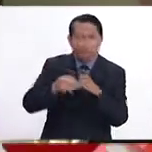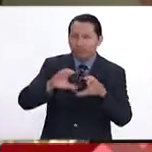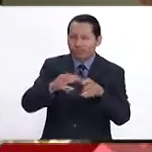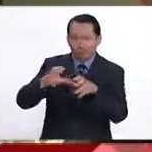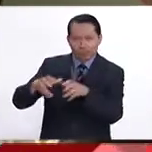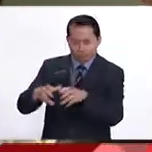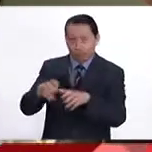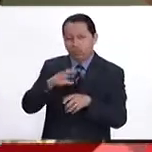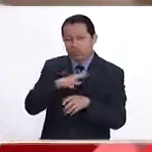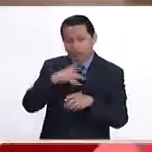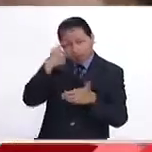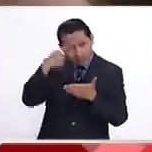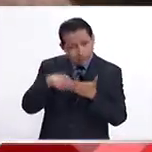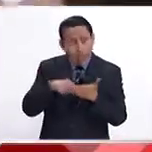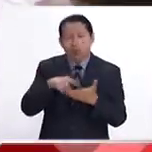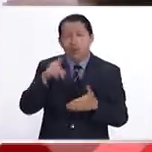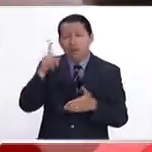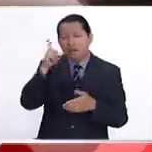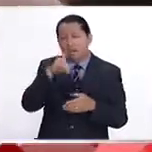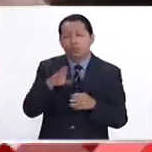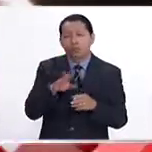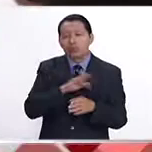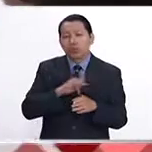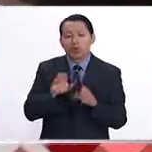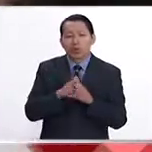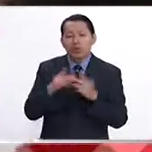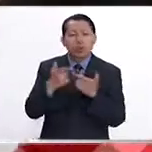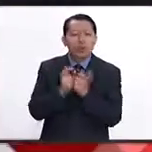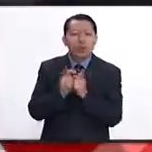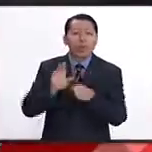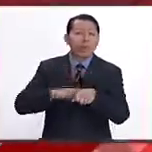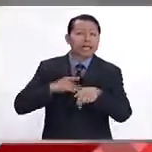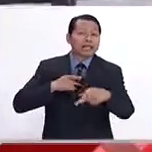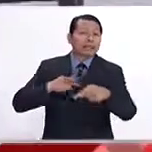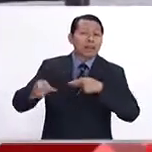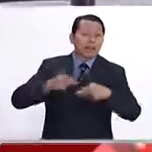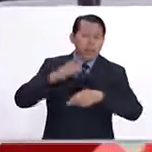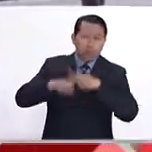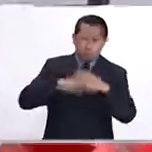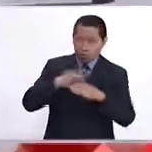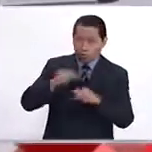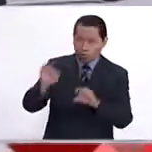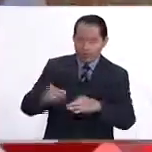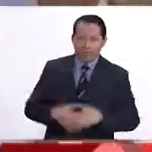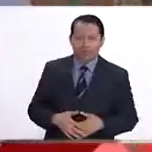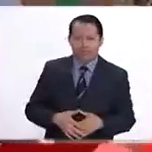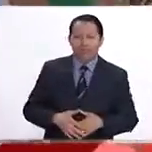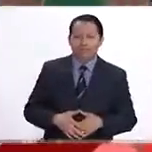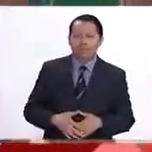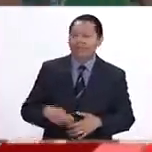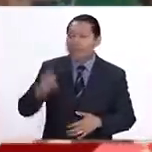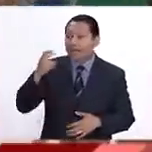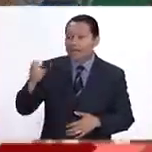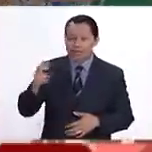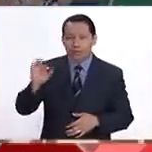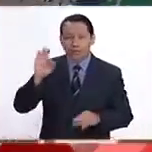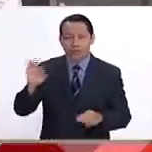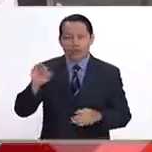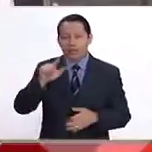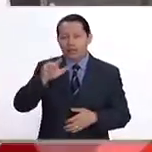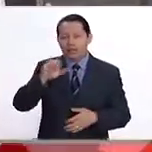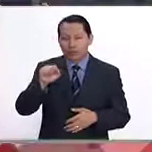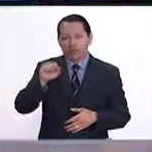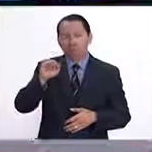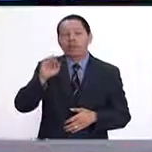¿no? Creo que difícilmente se puede encontrar un grupo más preparado en el mundo, caray. Pues eso ya es una súper ganancia, Luis